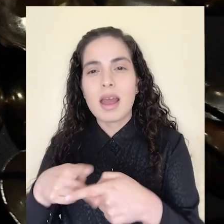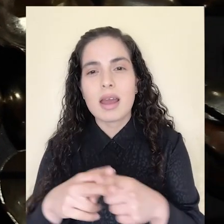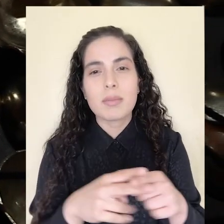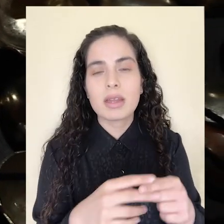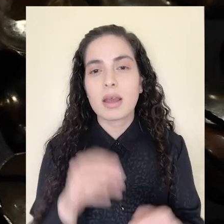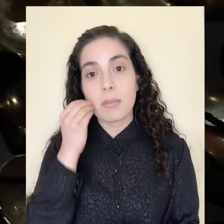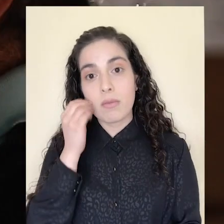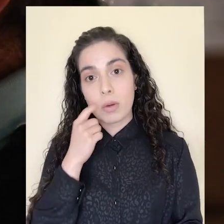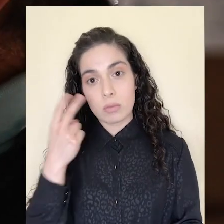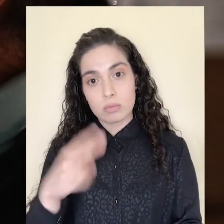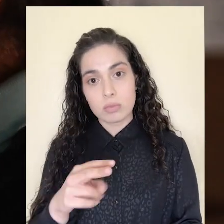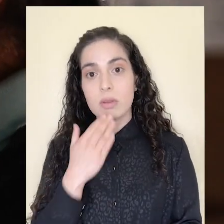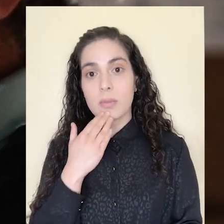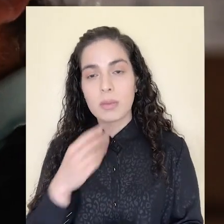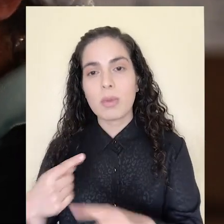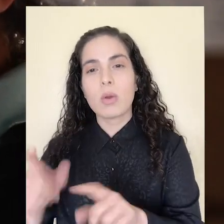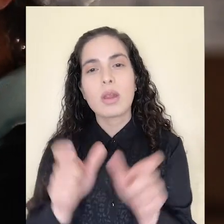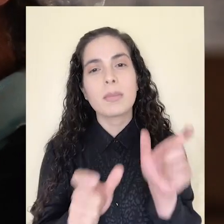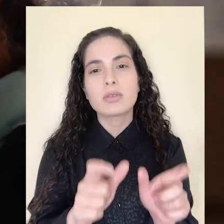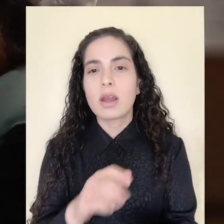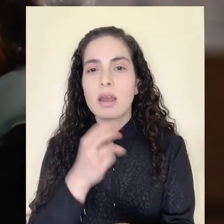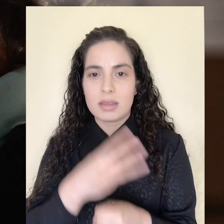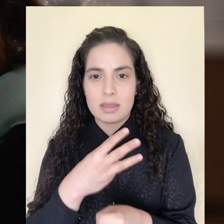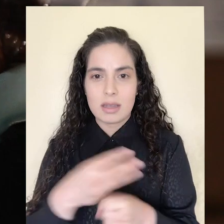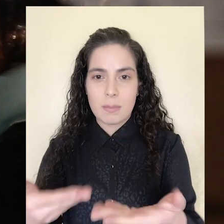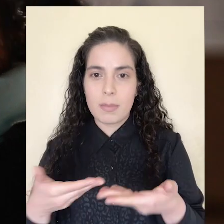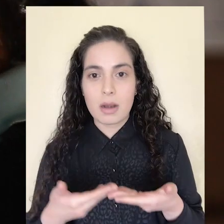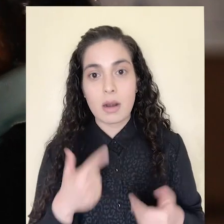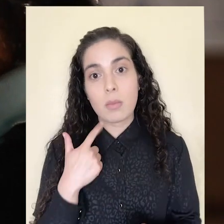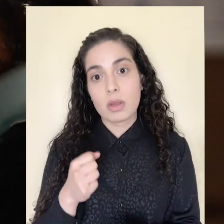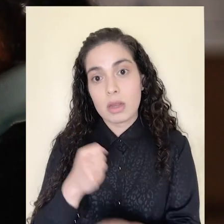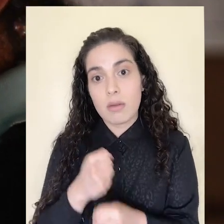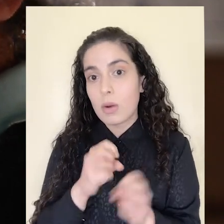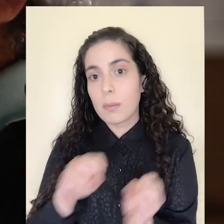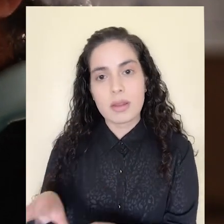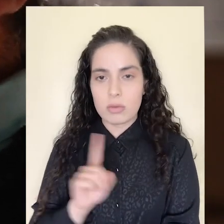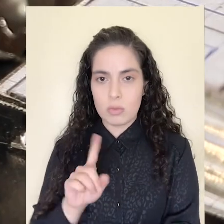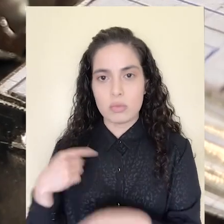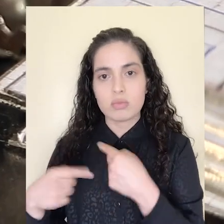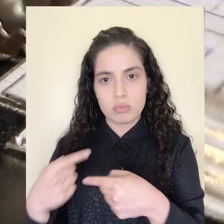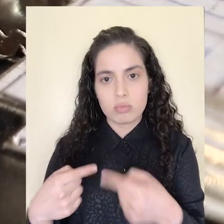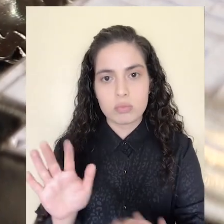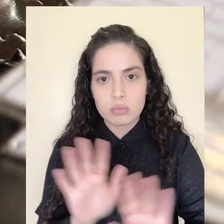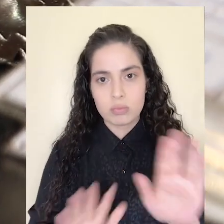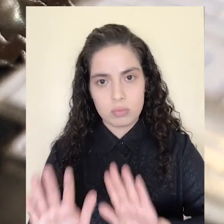abuelo y más otras personas mayores igual que me han regalado su herramienta igual, porque para que no se pierda los